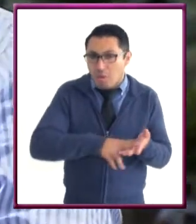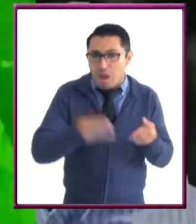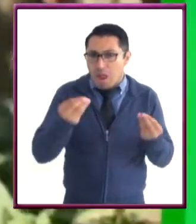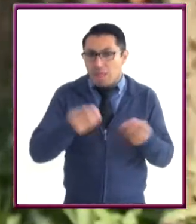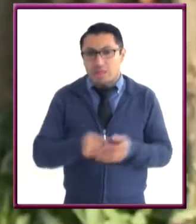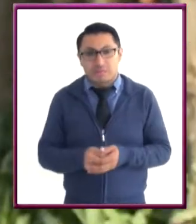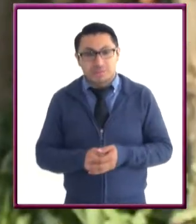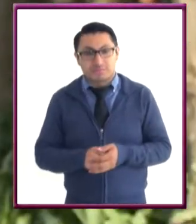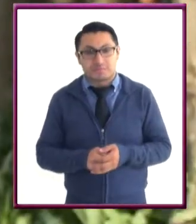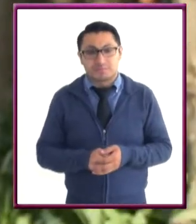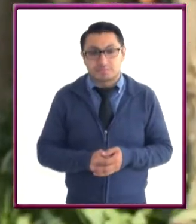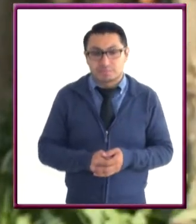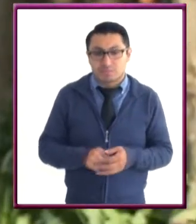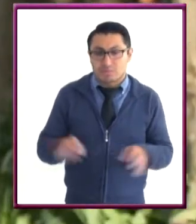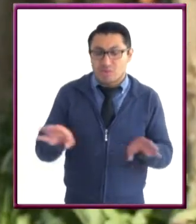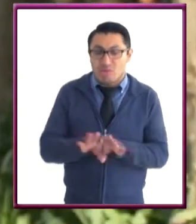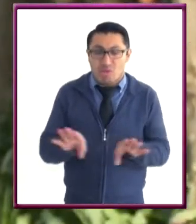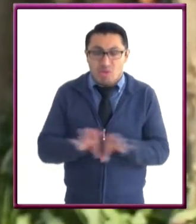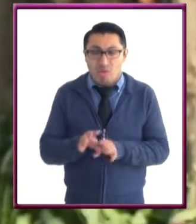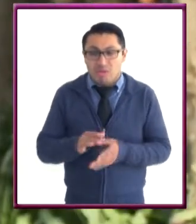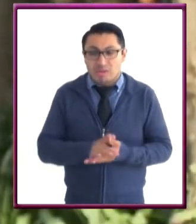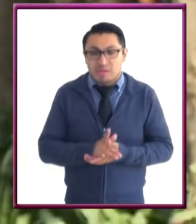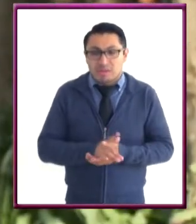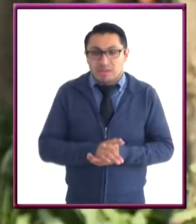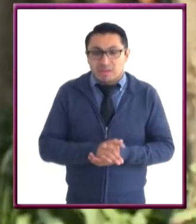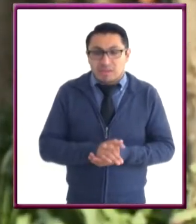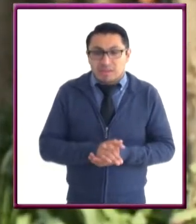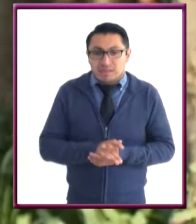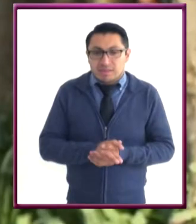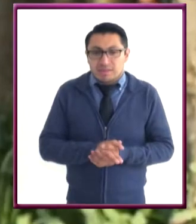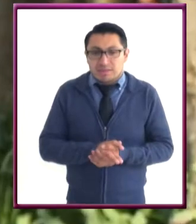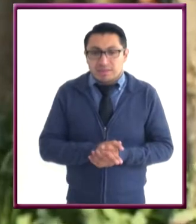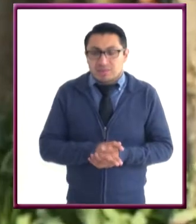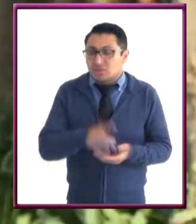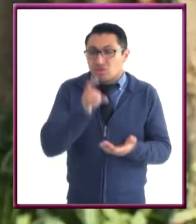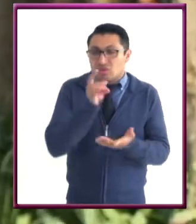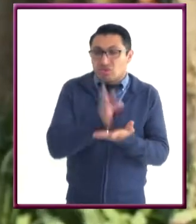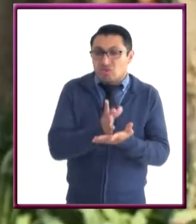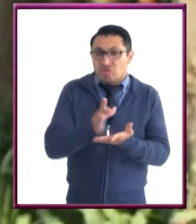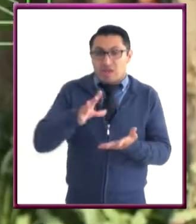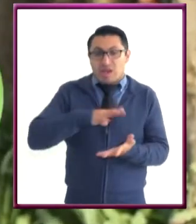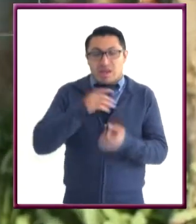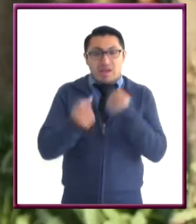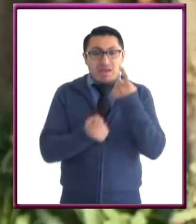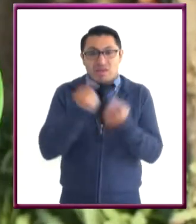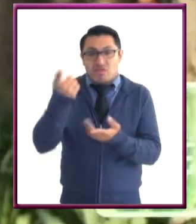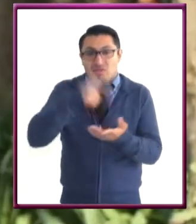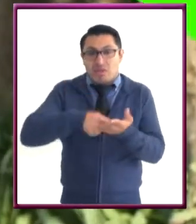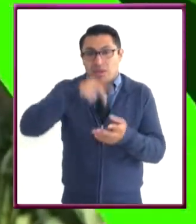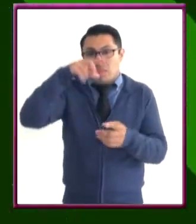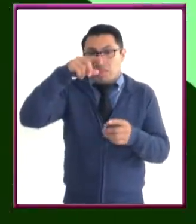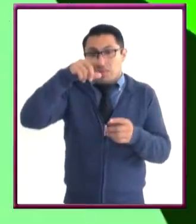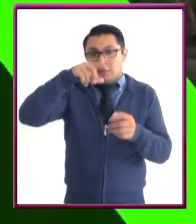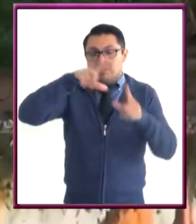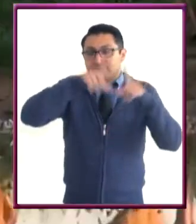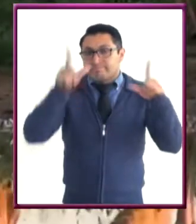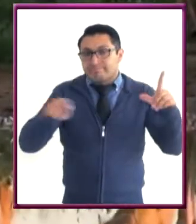verde. Una hierba como que nomás existe en unas partes de